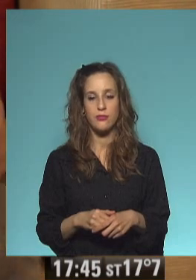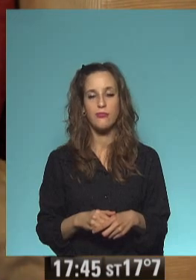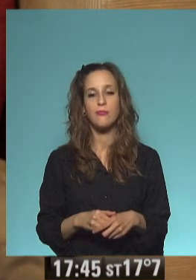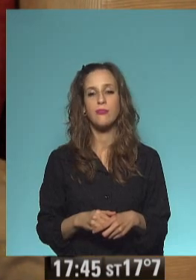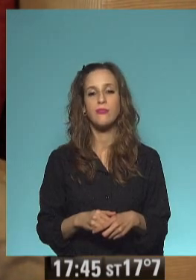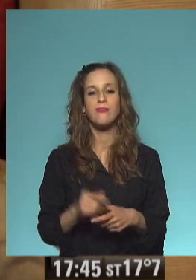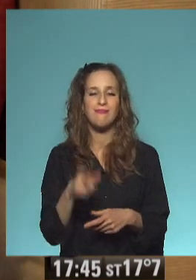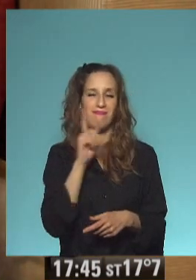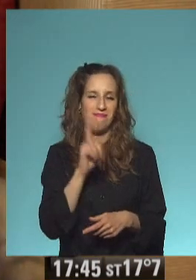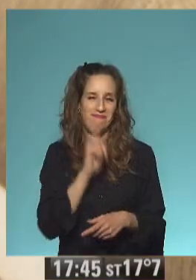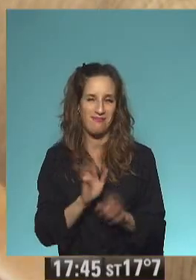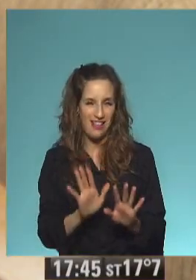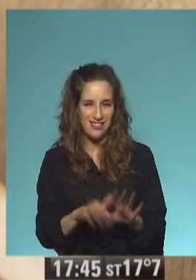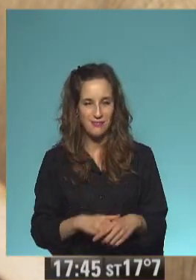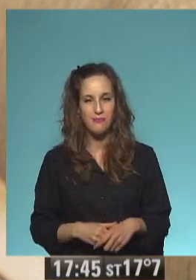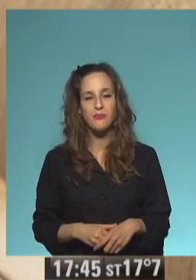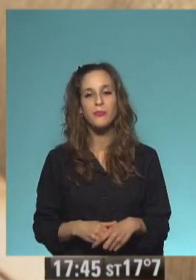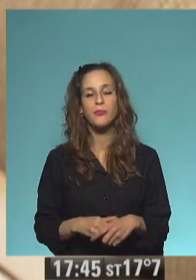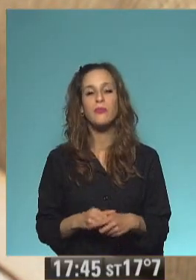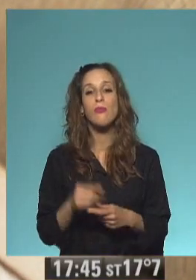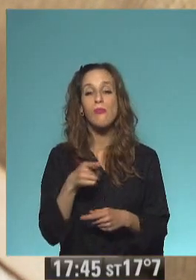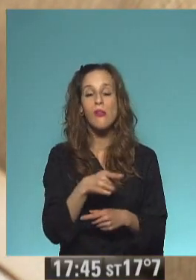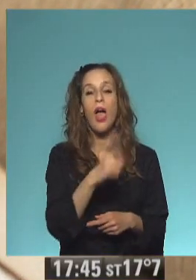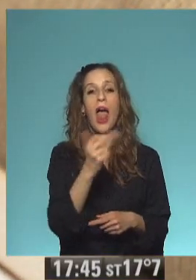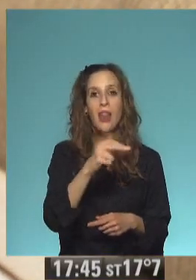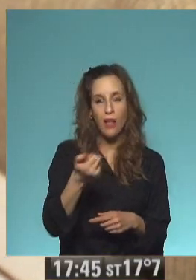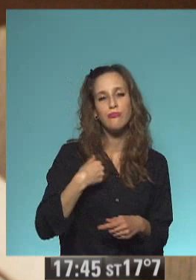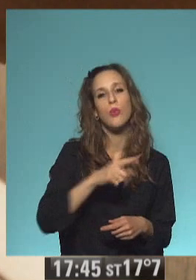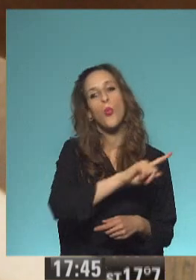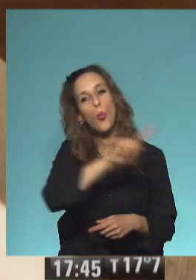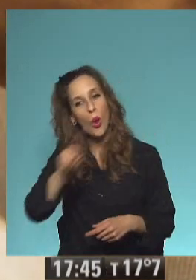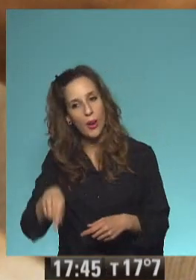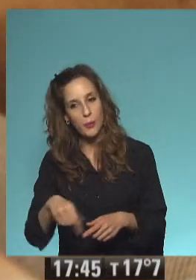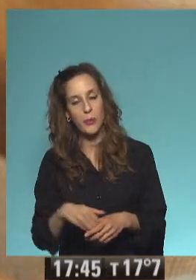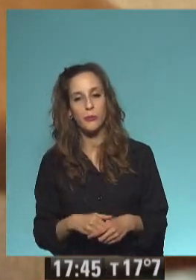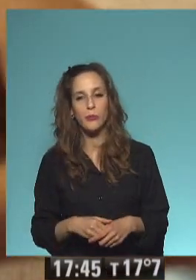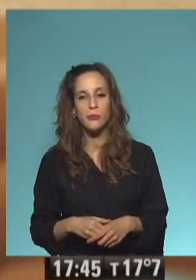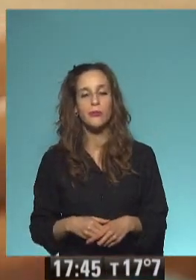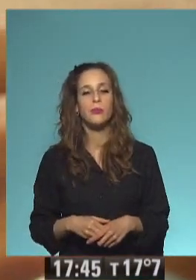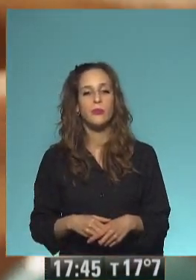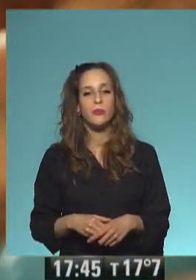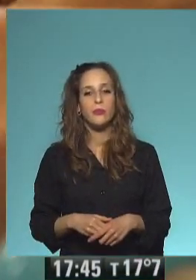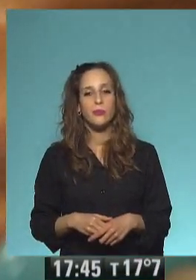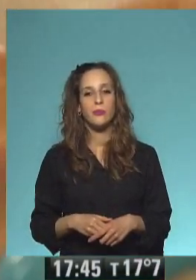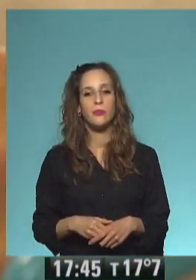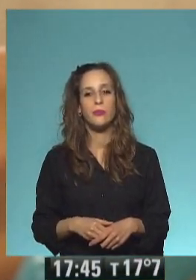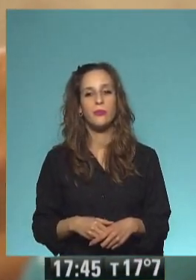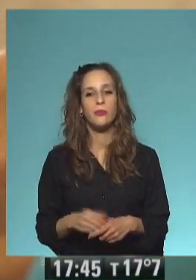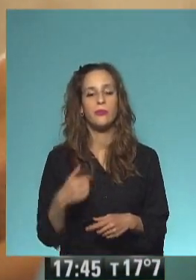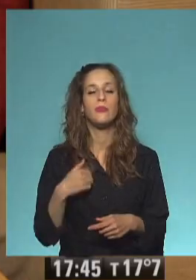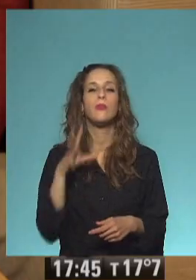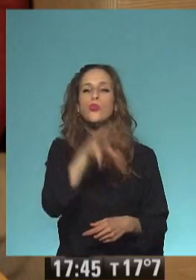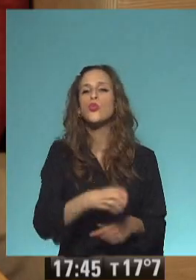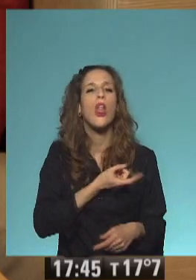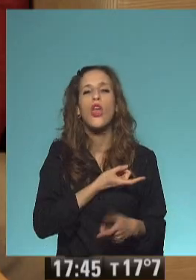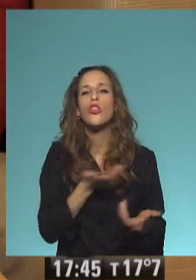picardía, se va. Hagamos de cuenta que Ana vuelve a la escena. ¿Dónde va a buscar el